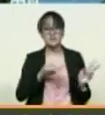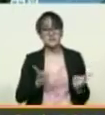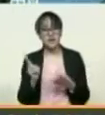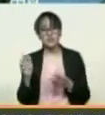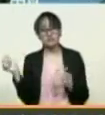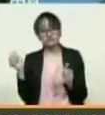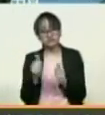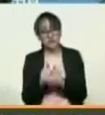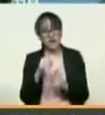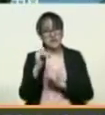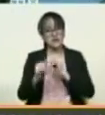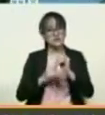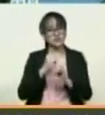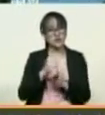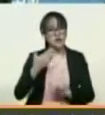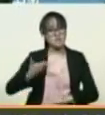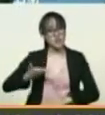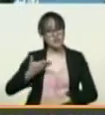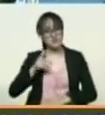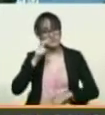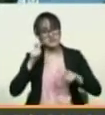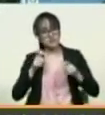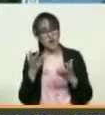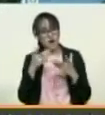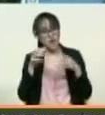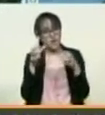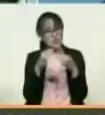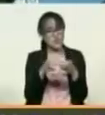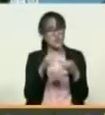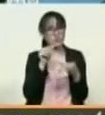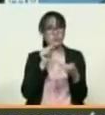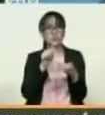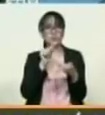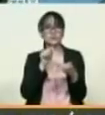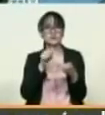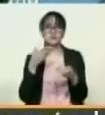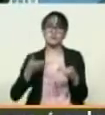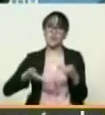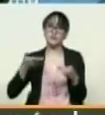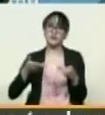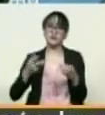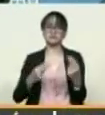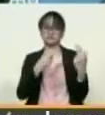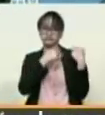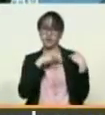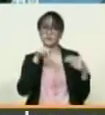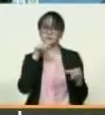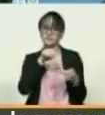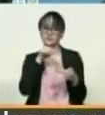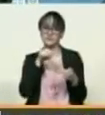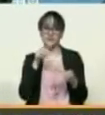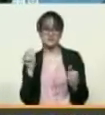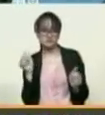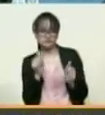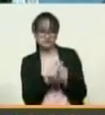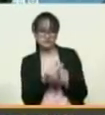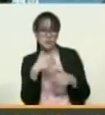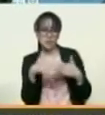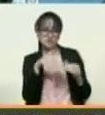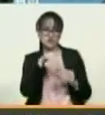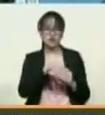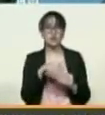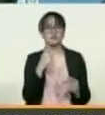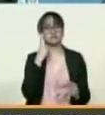internacionales, importantes figuras, organizaciones que se dedican, pues, al acompañamiento a procesos